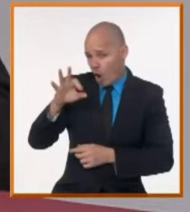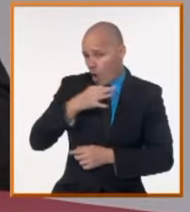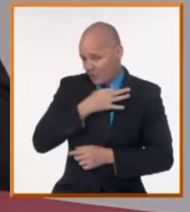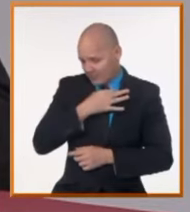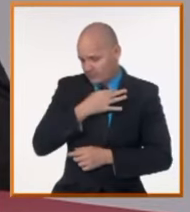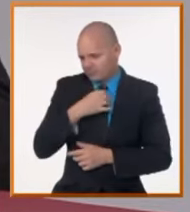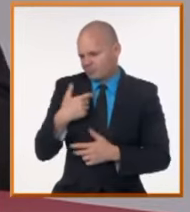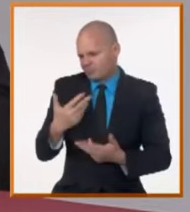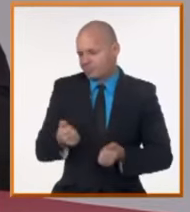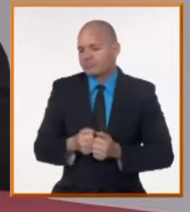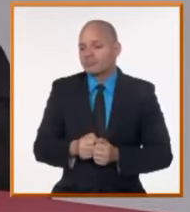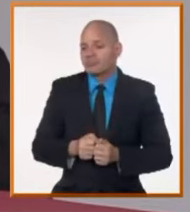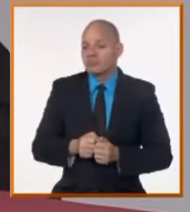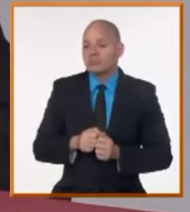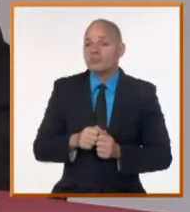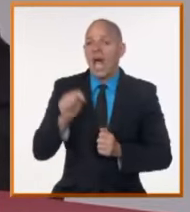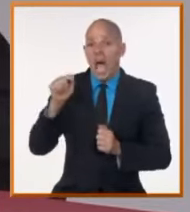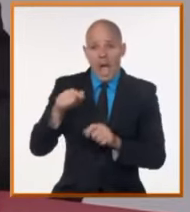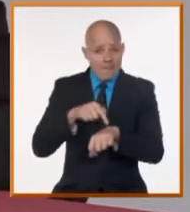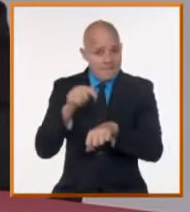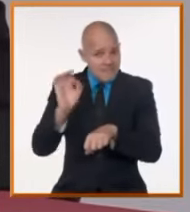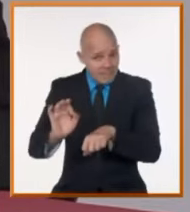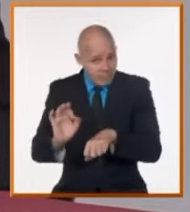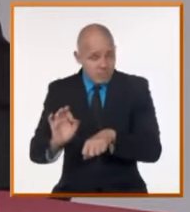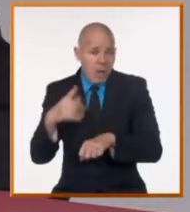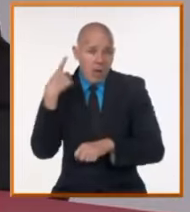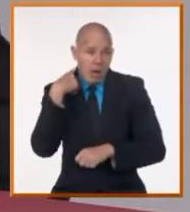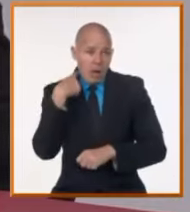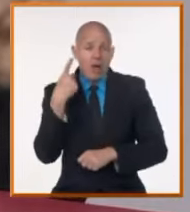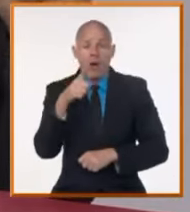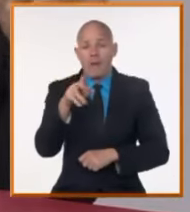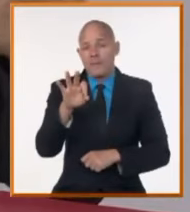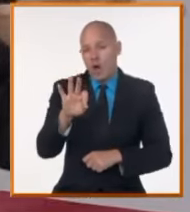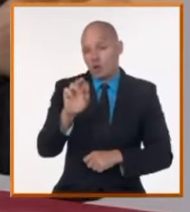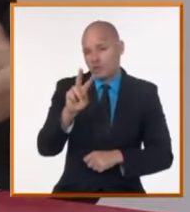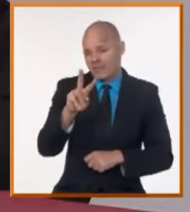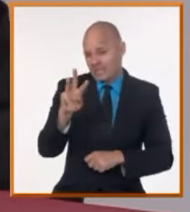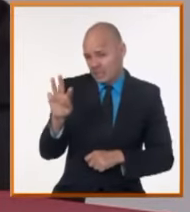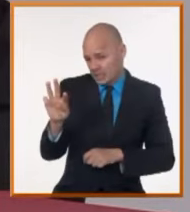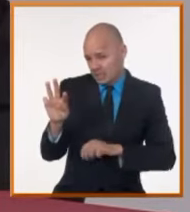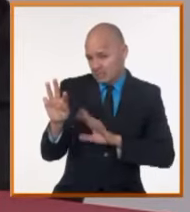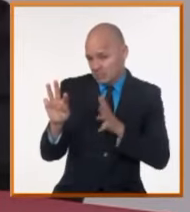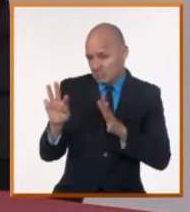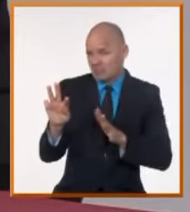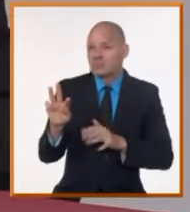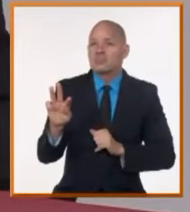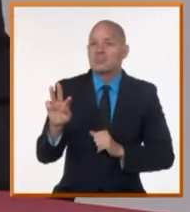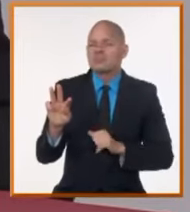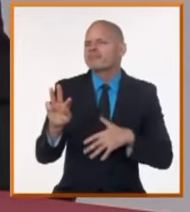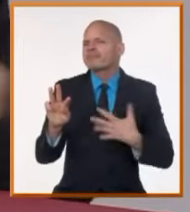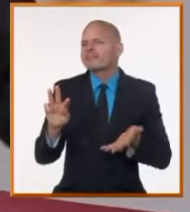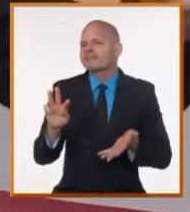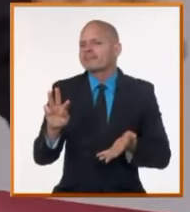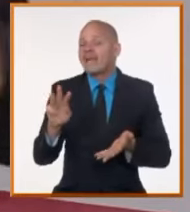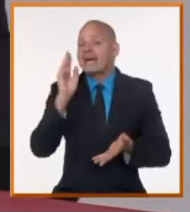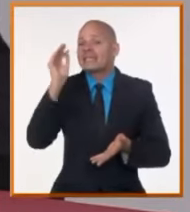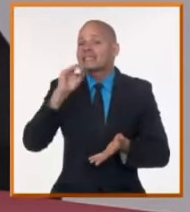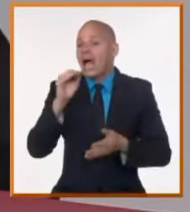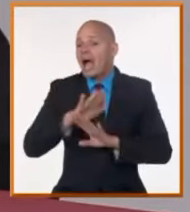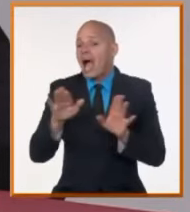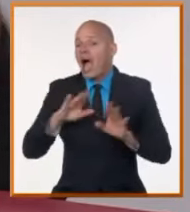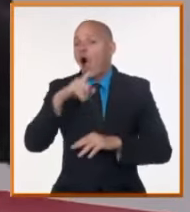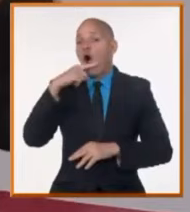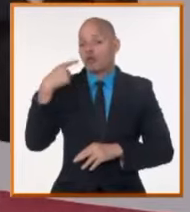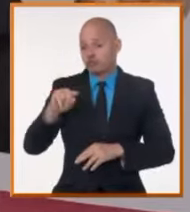zar Alejandro I, en ese instante, hacia 1823, Rusia tiene 6 asentamientos entre Alaska y Vancouver. Pero el